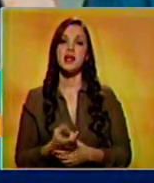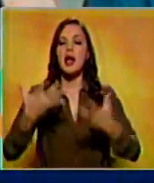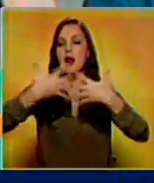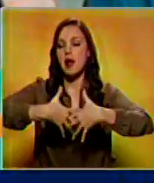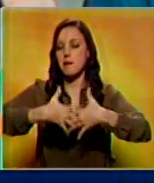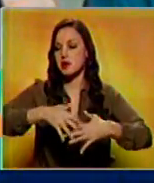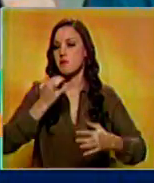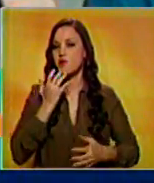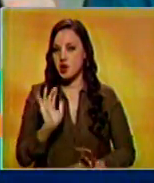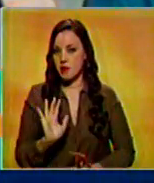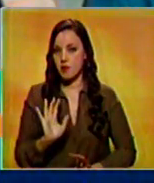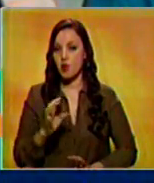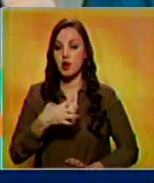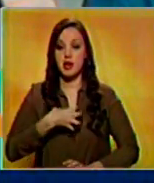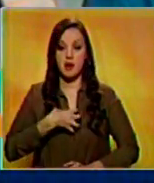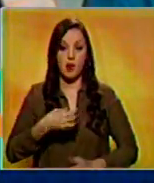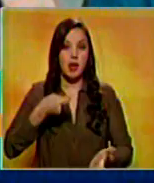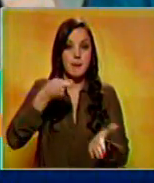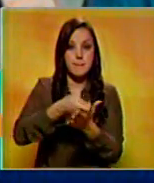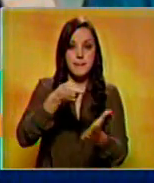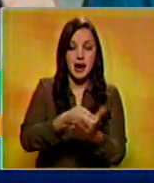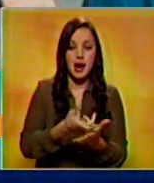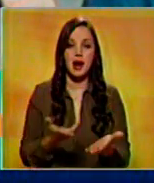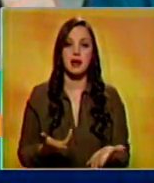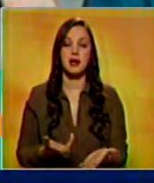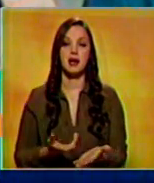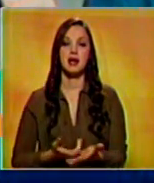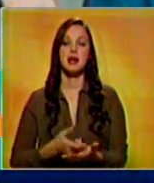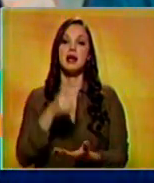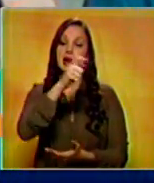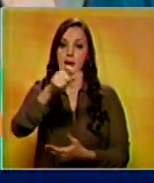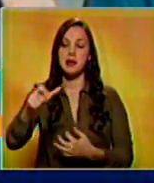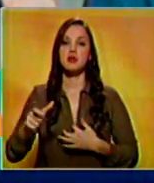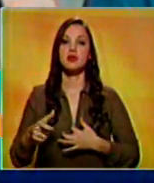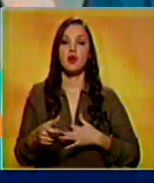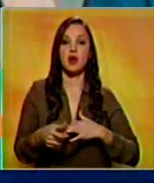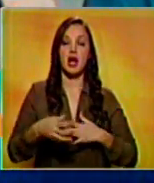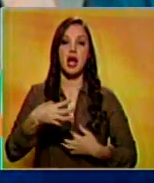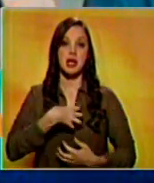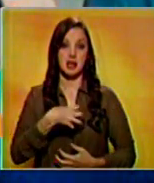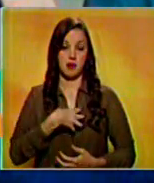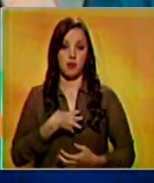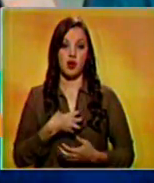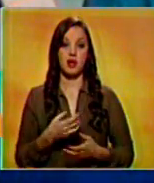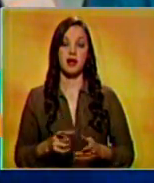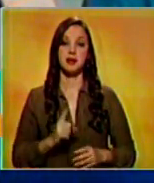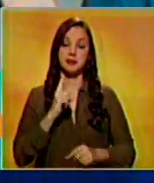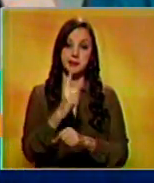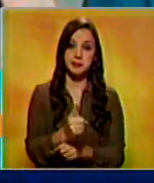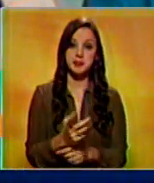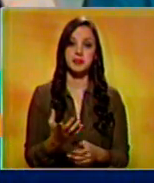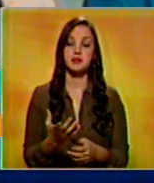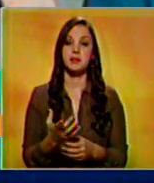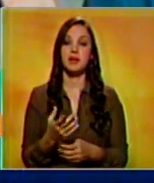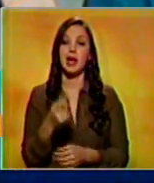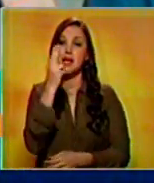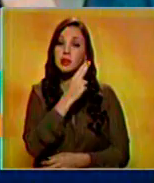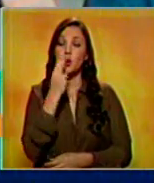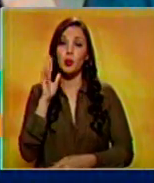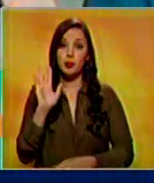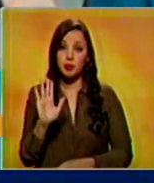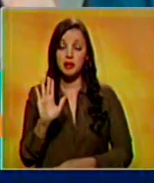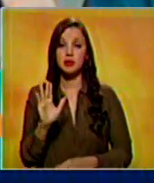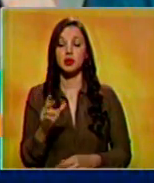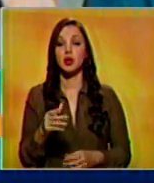logren pagar lo que la municipalidad pretende por esta ordenanza están poniendo en compromiso sus